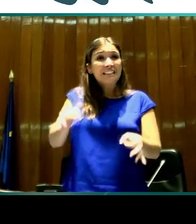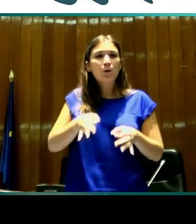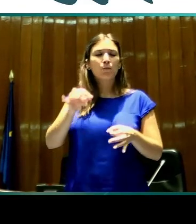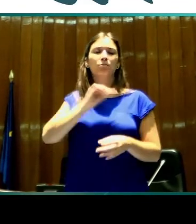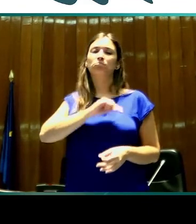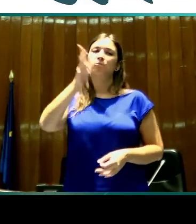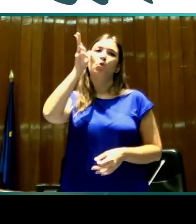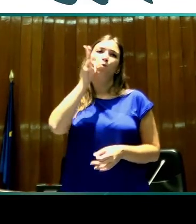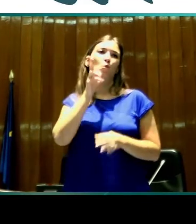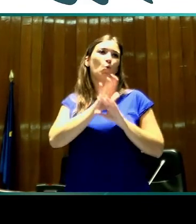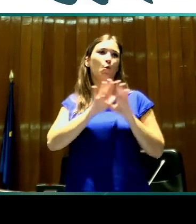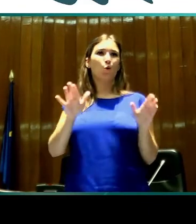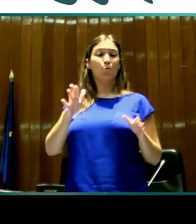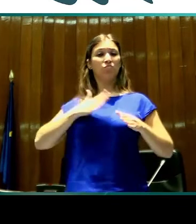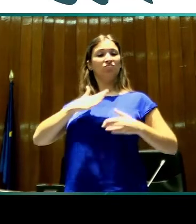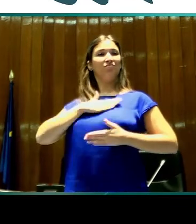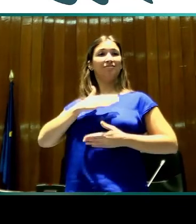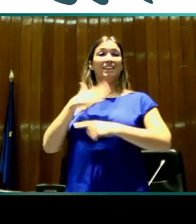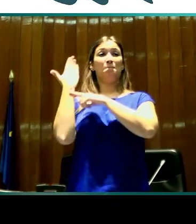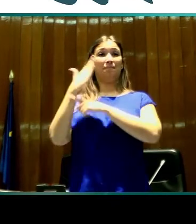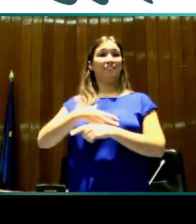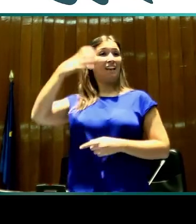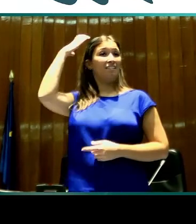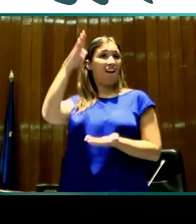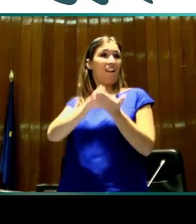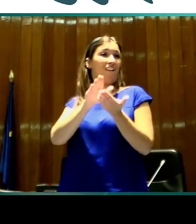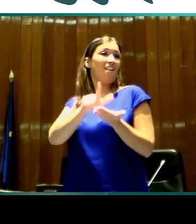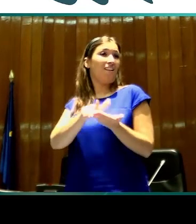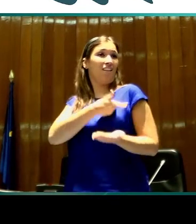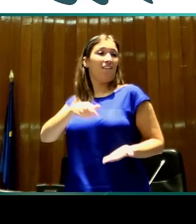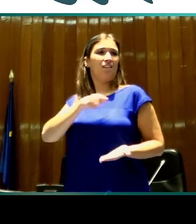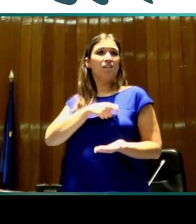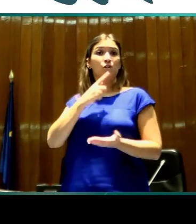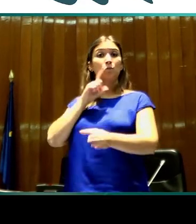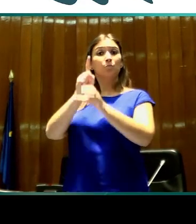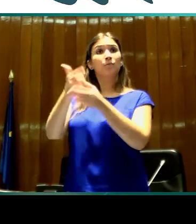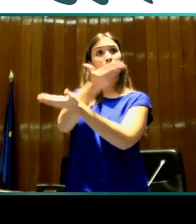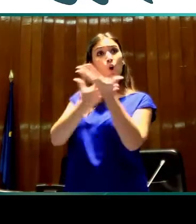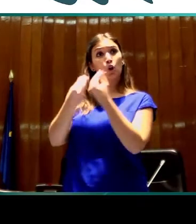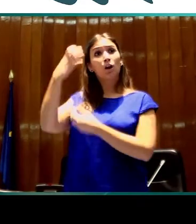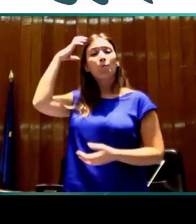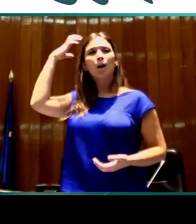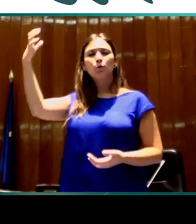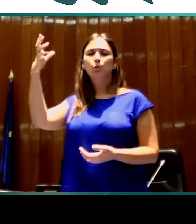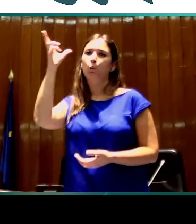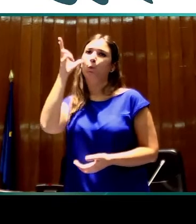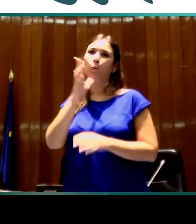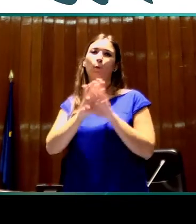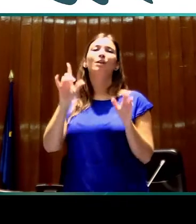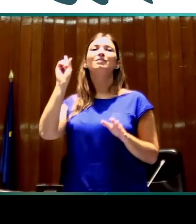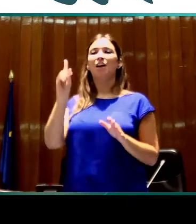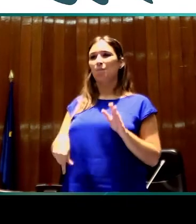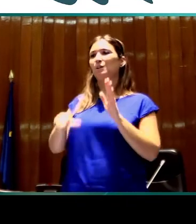honor para la corporación que presido poder colaborar con el Real Patronato y con el